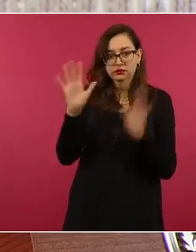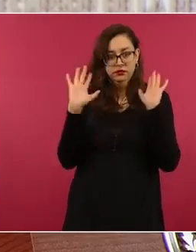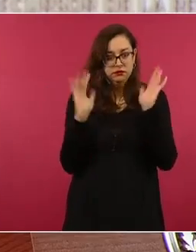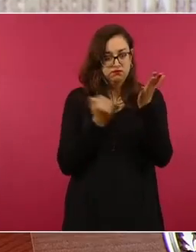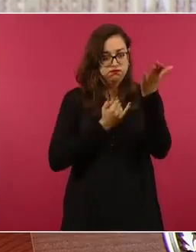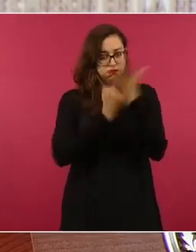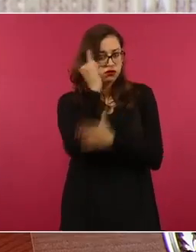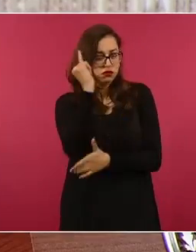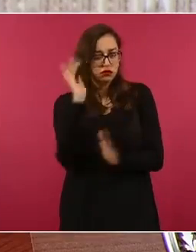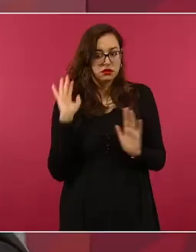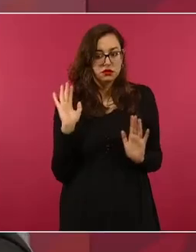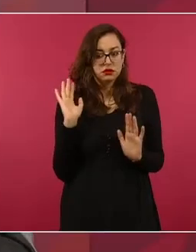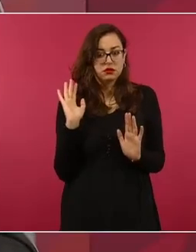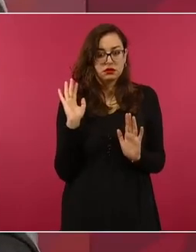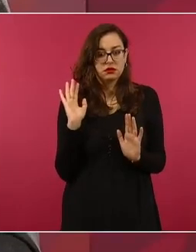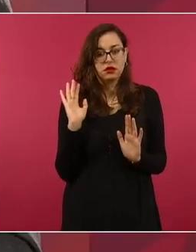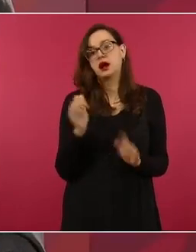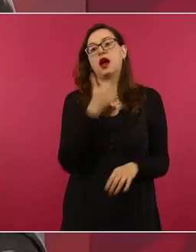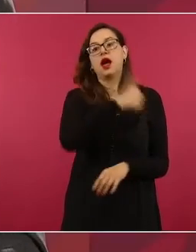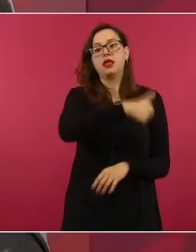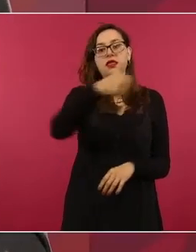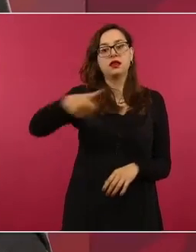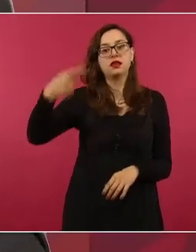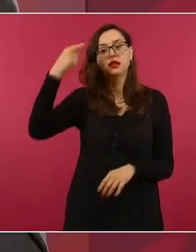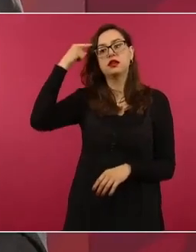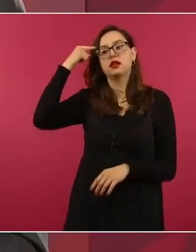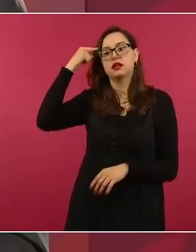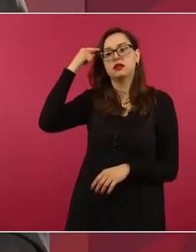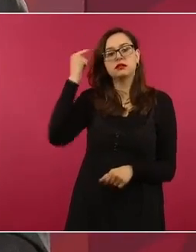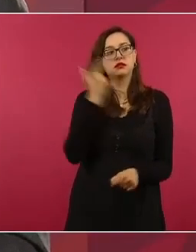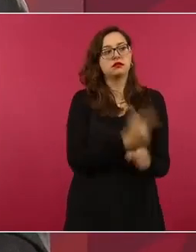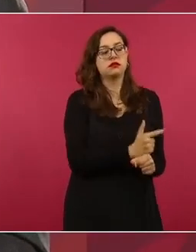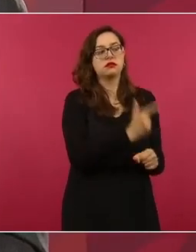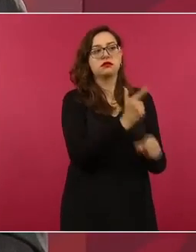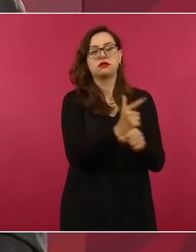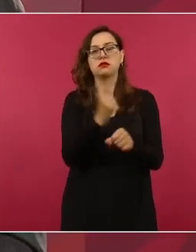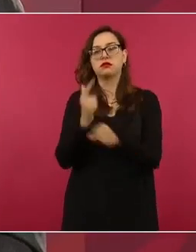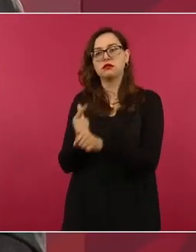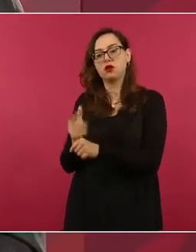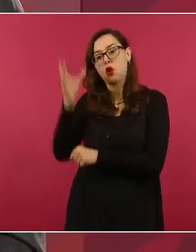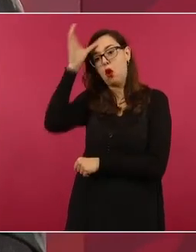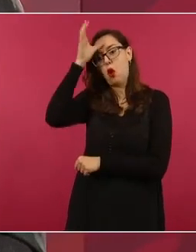de conciencia de cada quien.